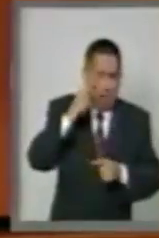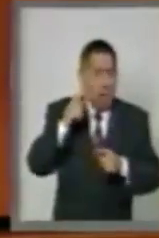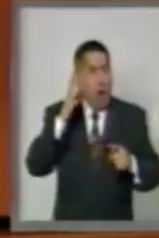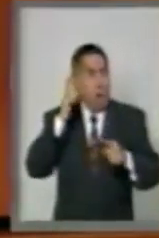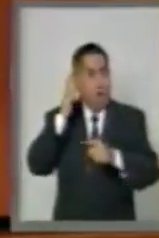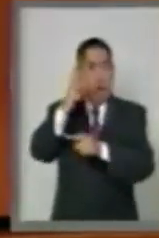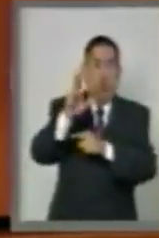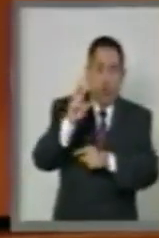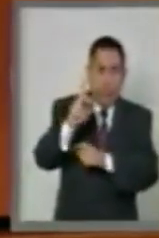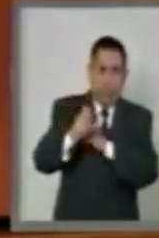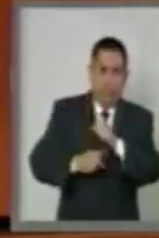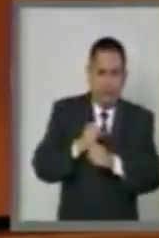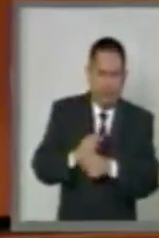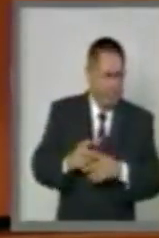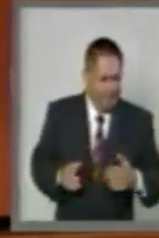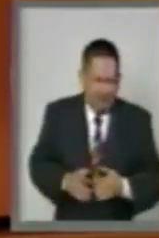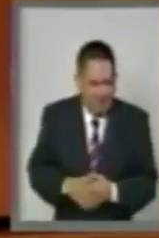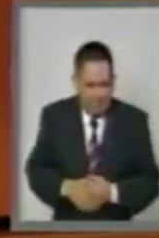30 años,